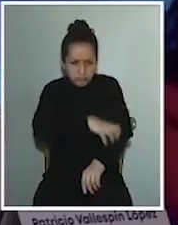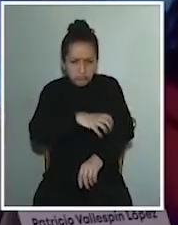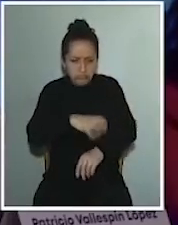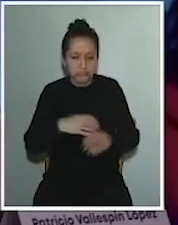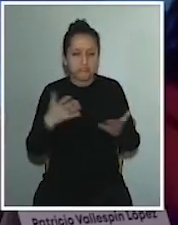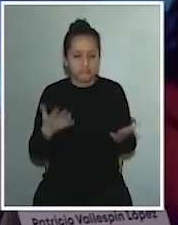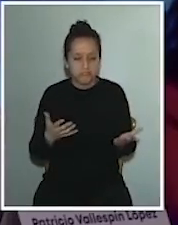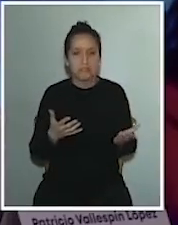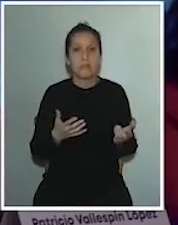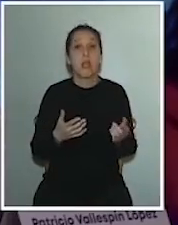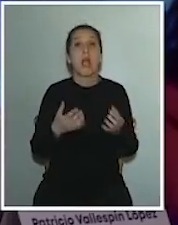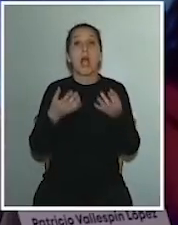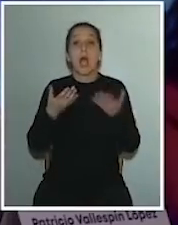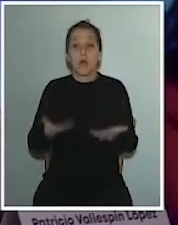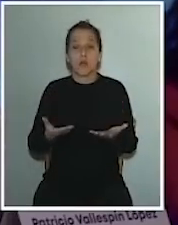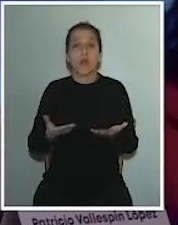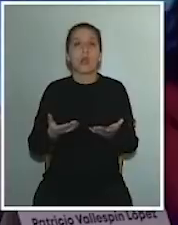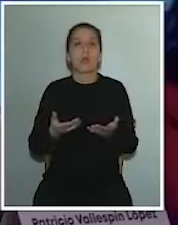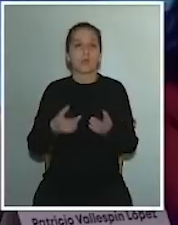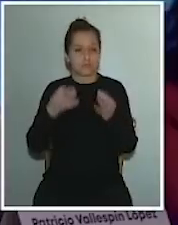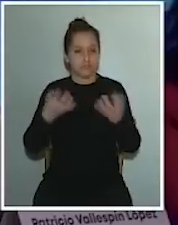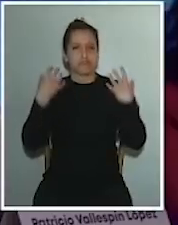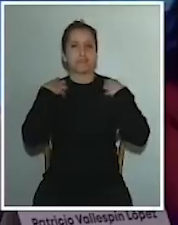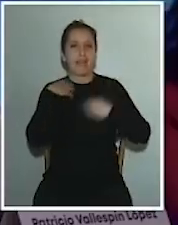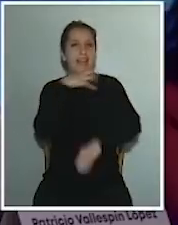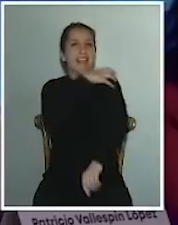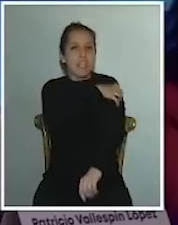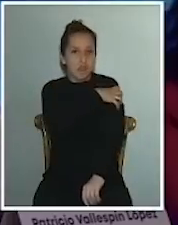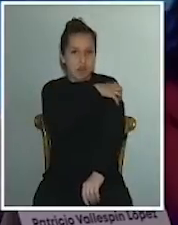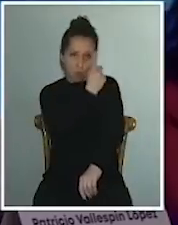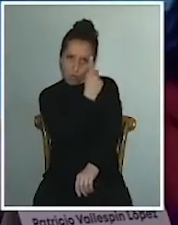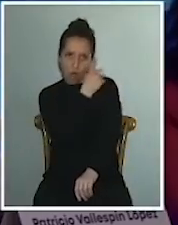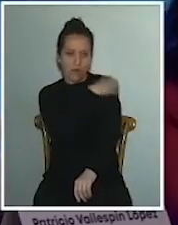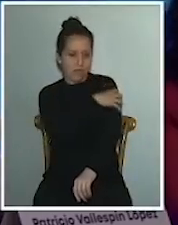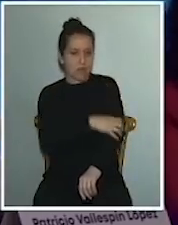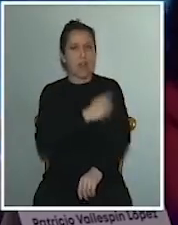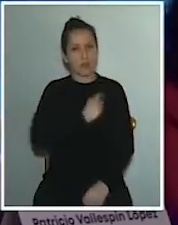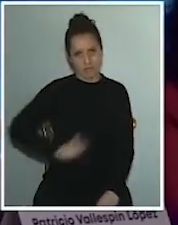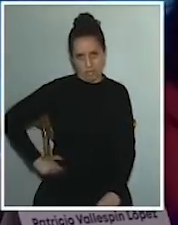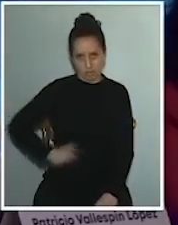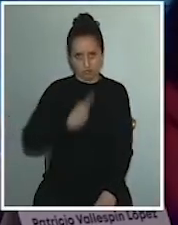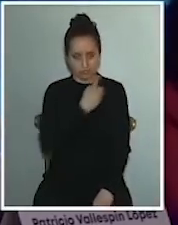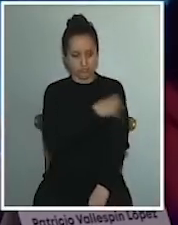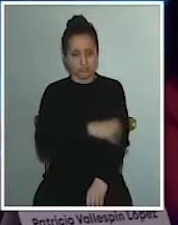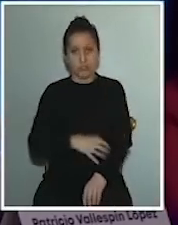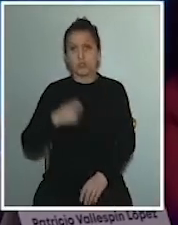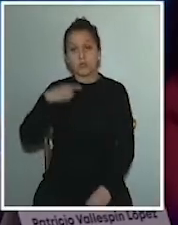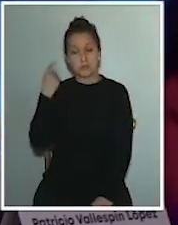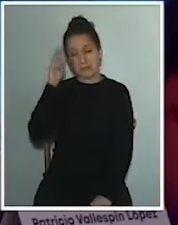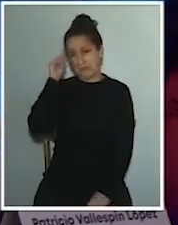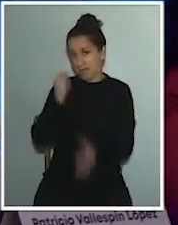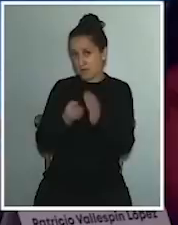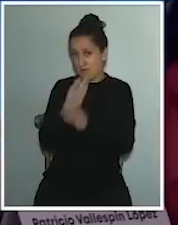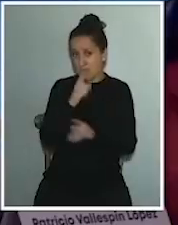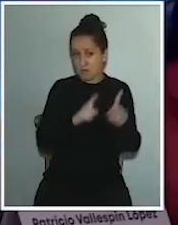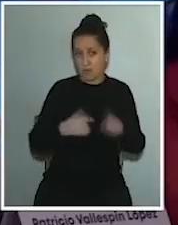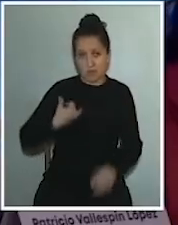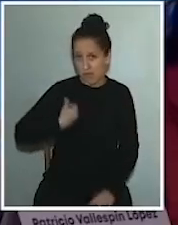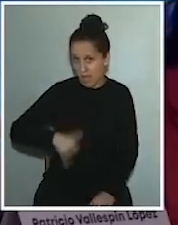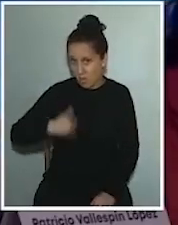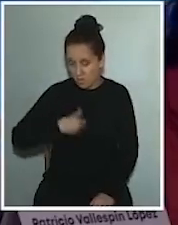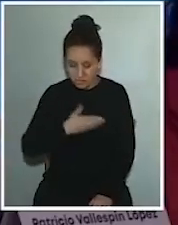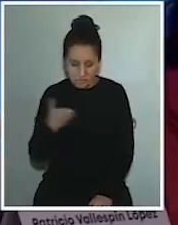al gobernador regional Tenemos también una idea bastante innovadora que no le va a gustar a muchos que es que los gobiernos